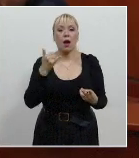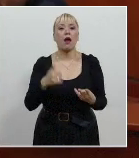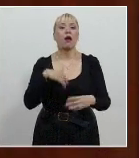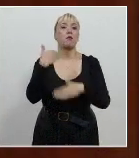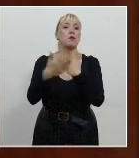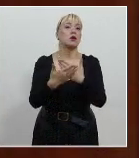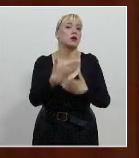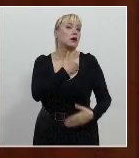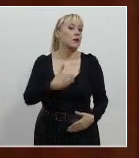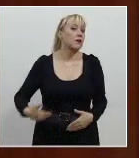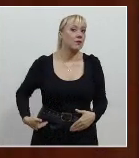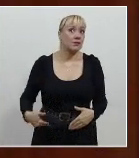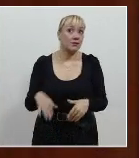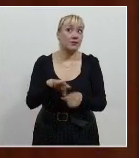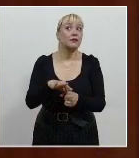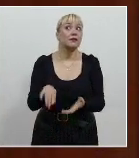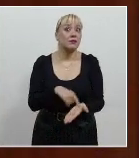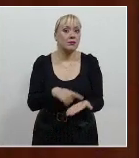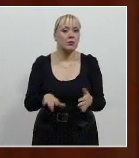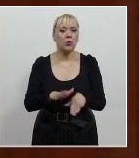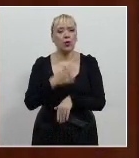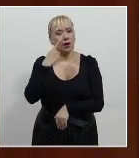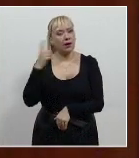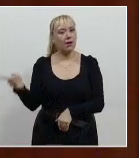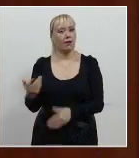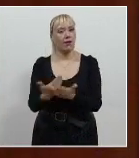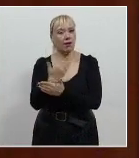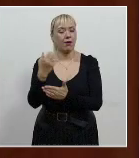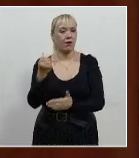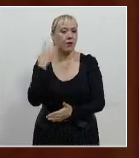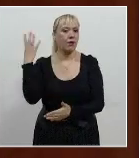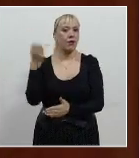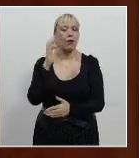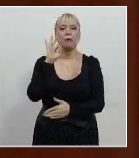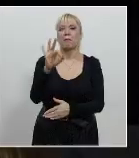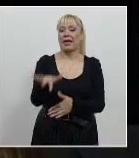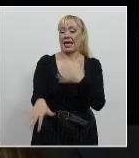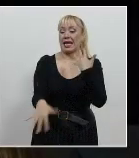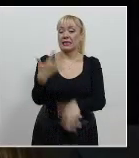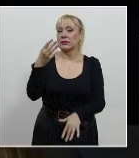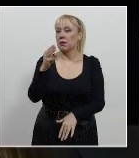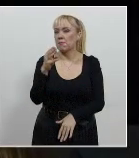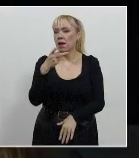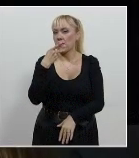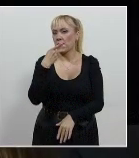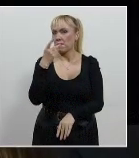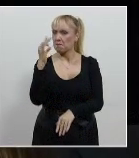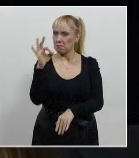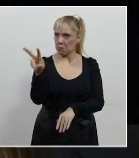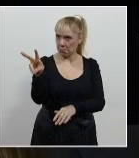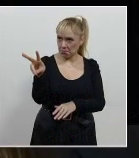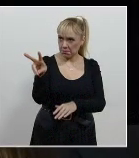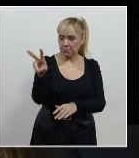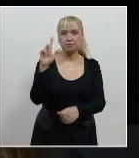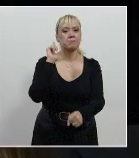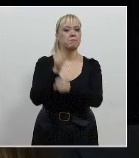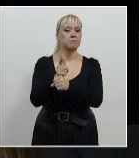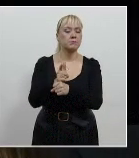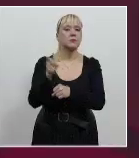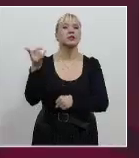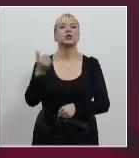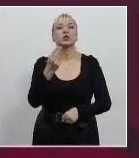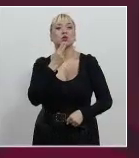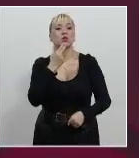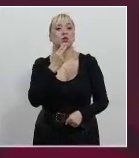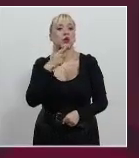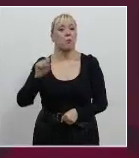avecina, por declaraciones que realizó en la mañanera del pasado 15 de mayo. Además, de manera indebida, utilizó recursos públicos con